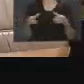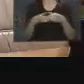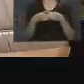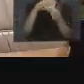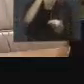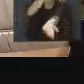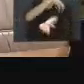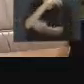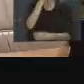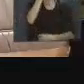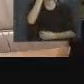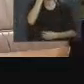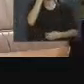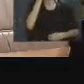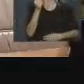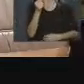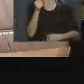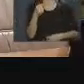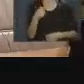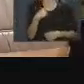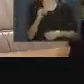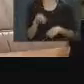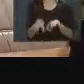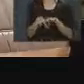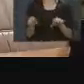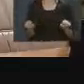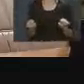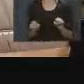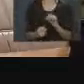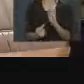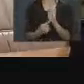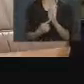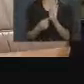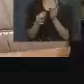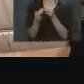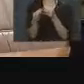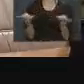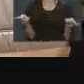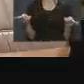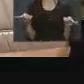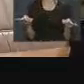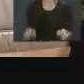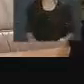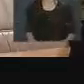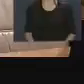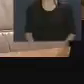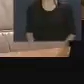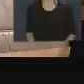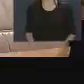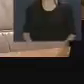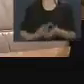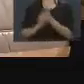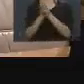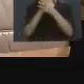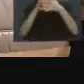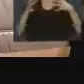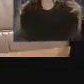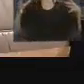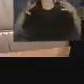coquimbo y yo no puedo estar más de acuerdo con esta aseveración como todo megaproyecto